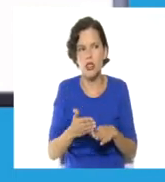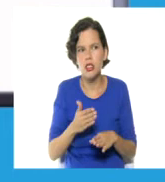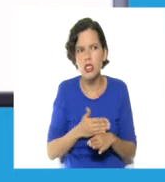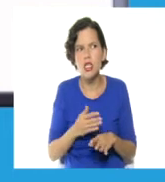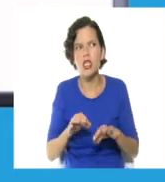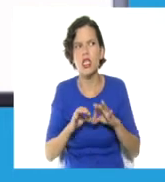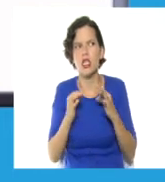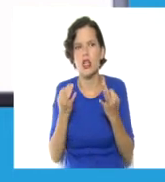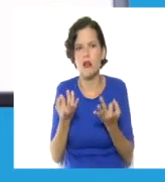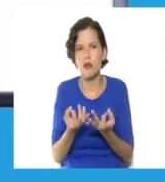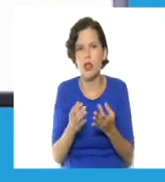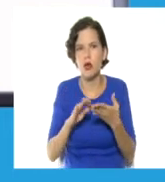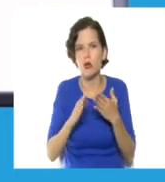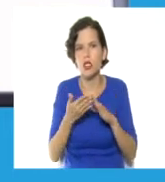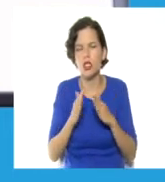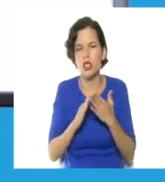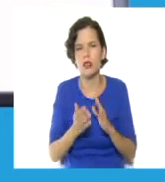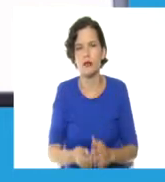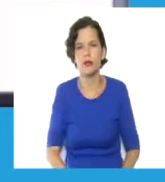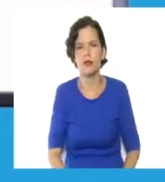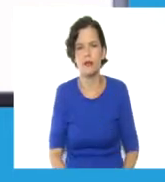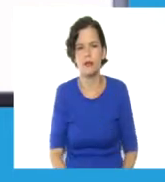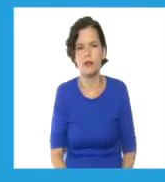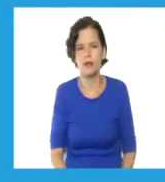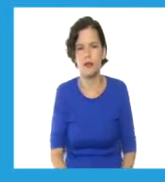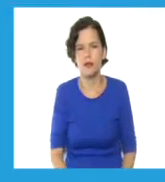y comunitaria.